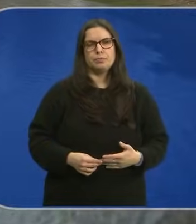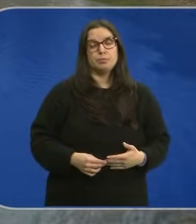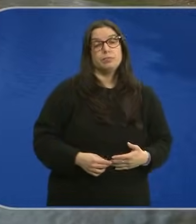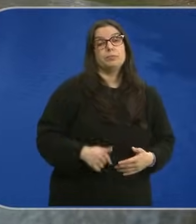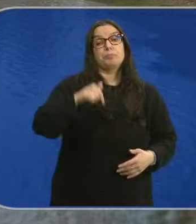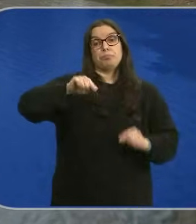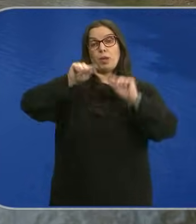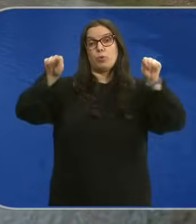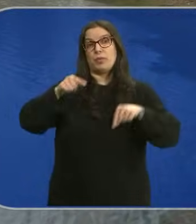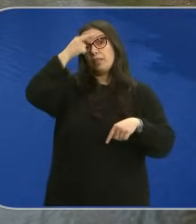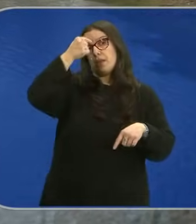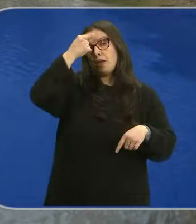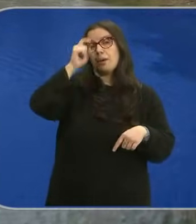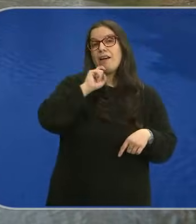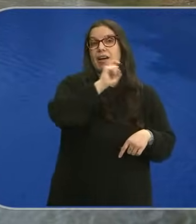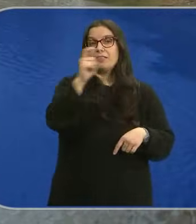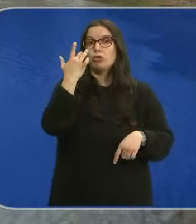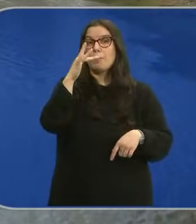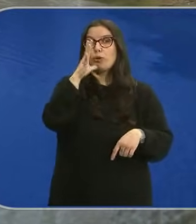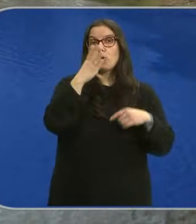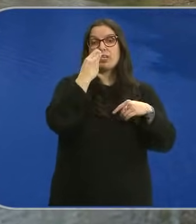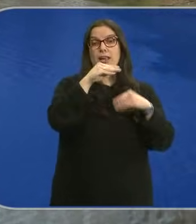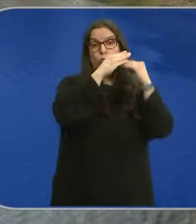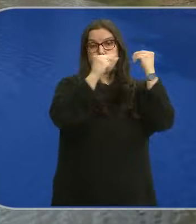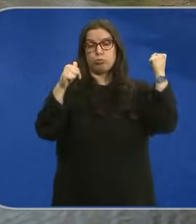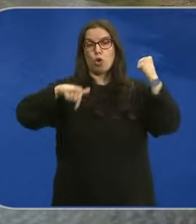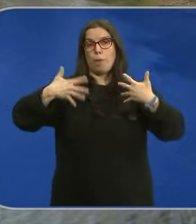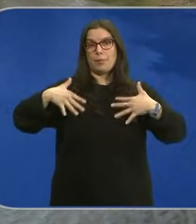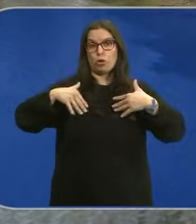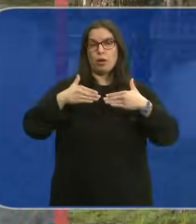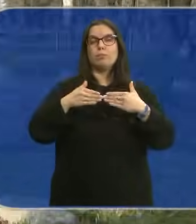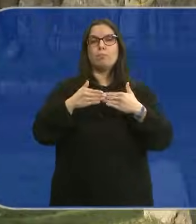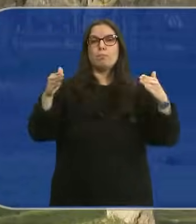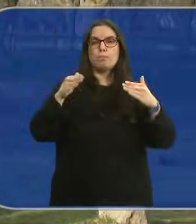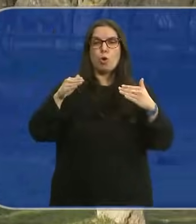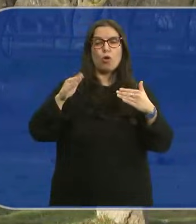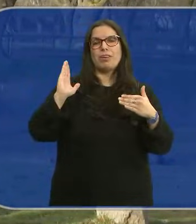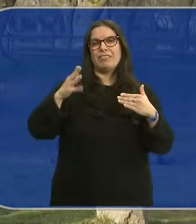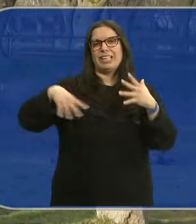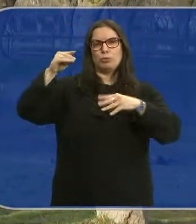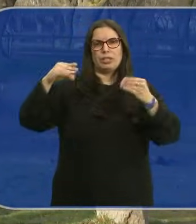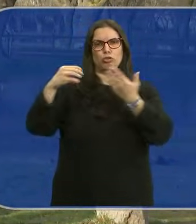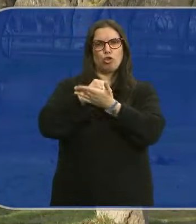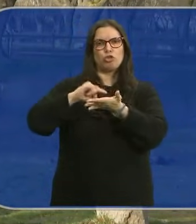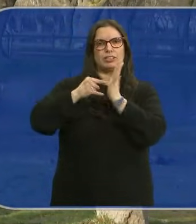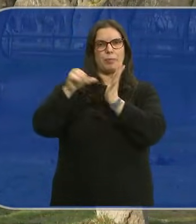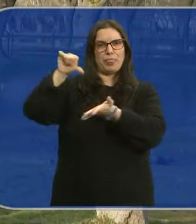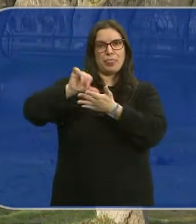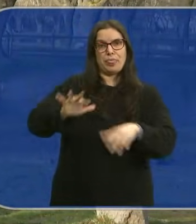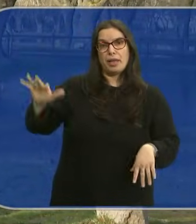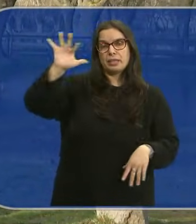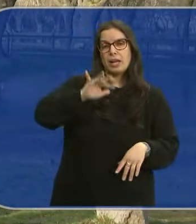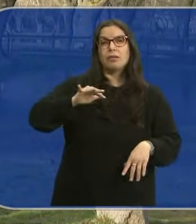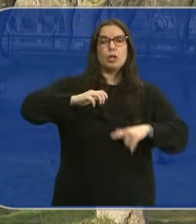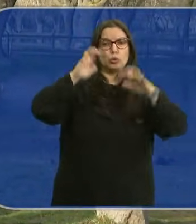En Ávila, el aviso amarillo por deshielo se activa este miércoles y afectará a todo el sistema central. La lluvia que se espera,